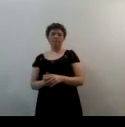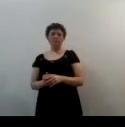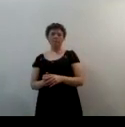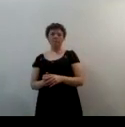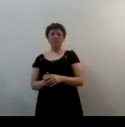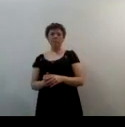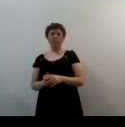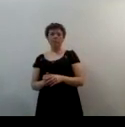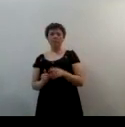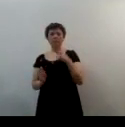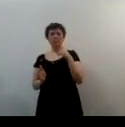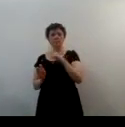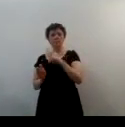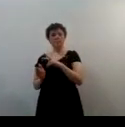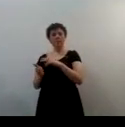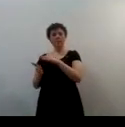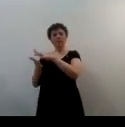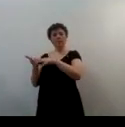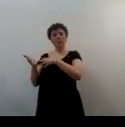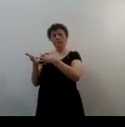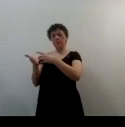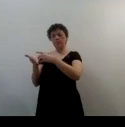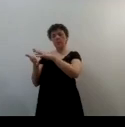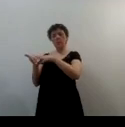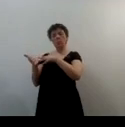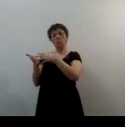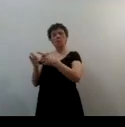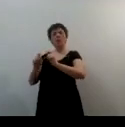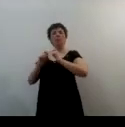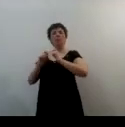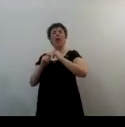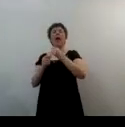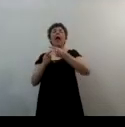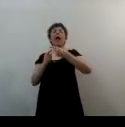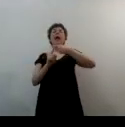os aparece en la información nutricional, es decir, en los gramos de nutriente